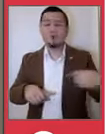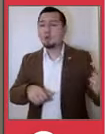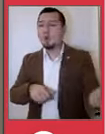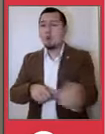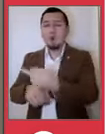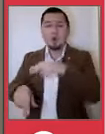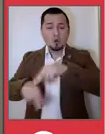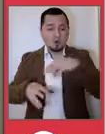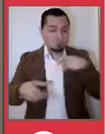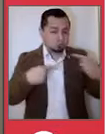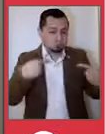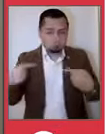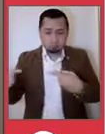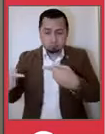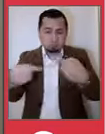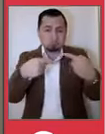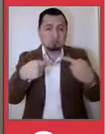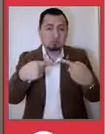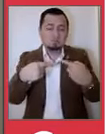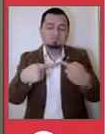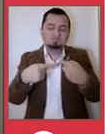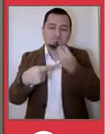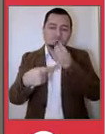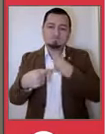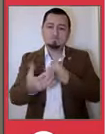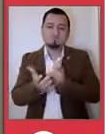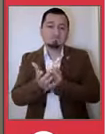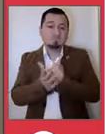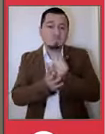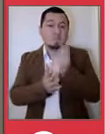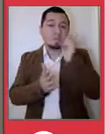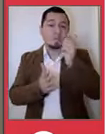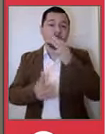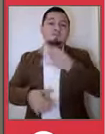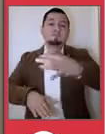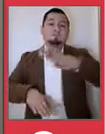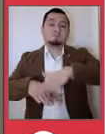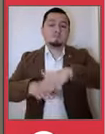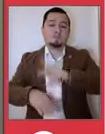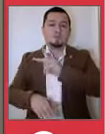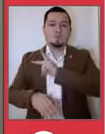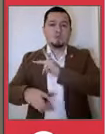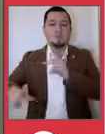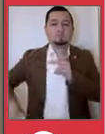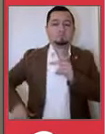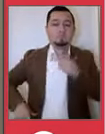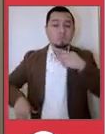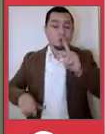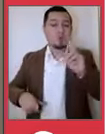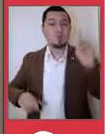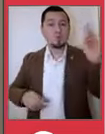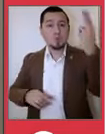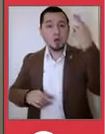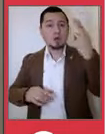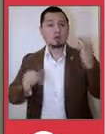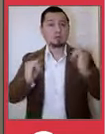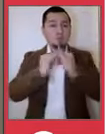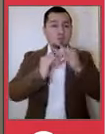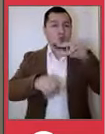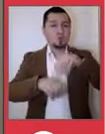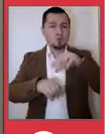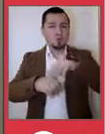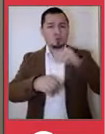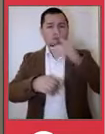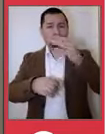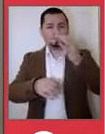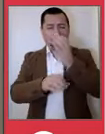salud son decisiones que se toman también en diálogo permanente con los sectores productivos de nuestro estado con nuestras universidades con nuestras instituciones académicas